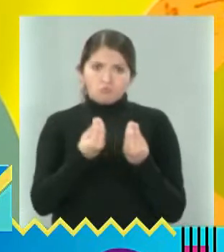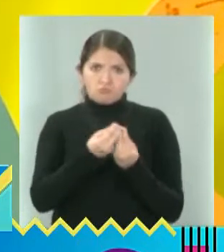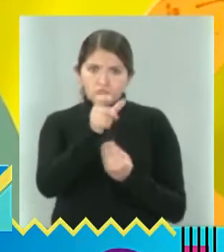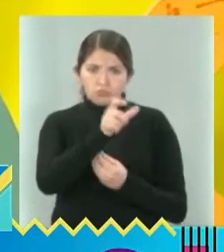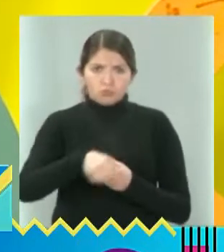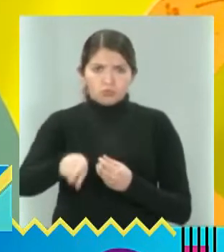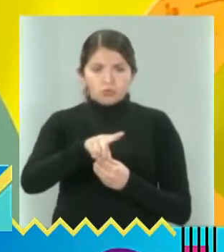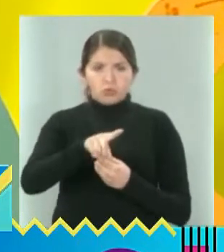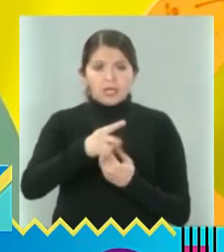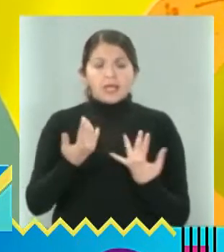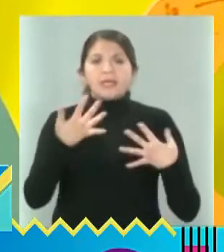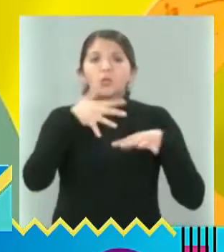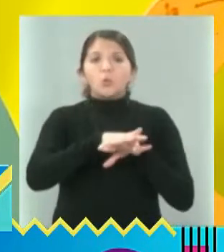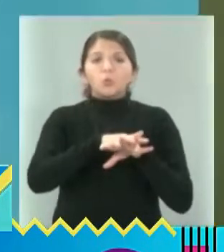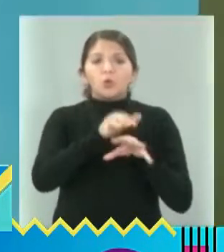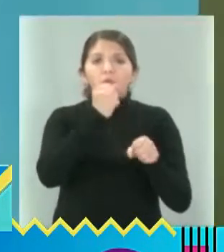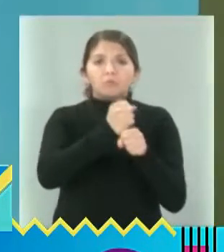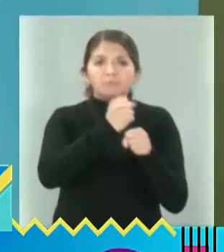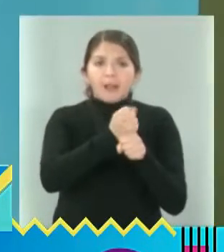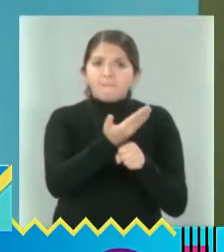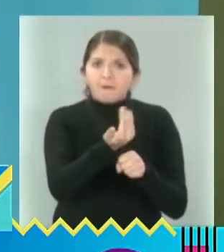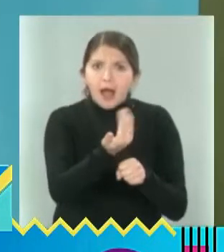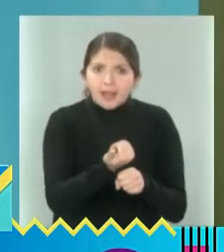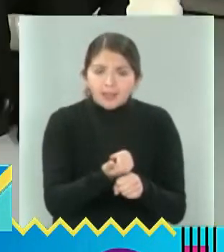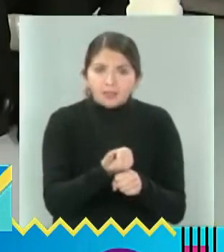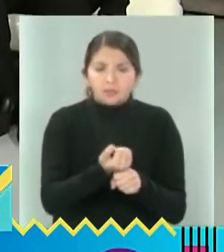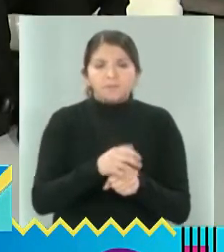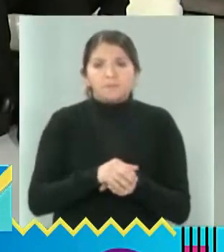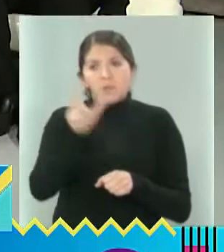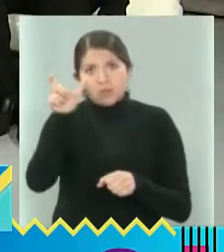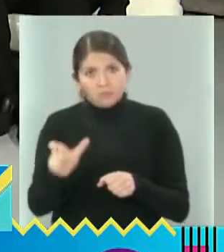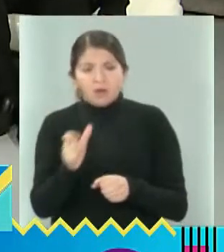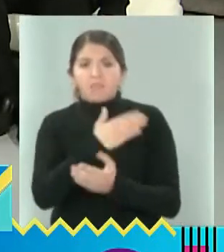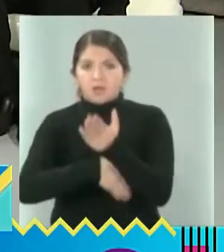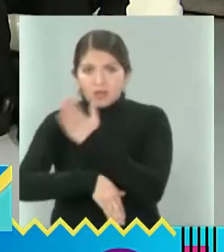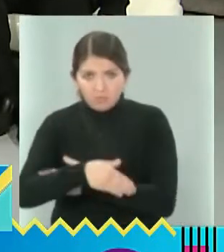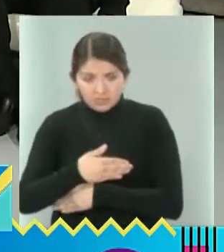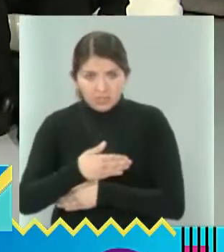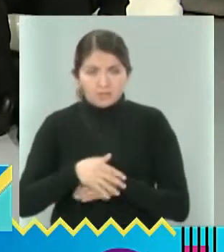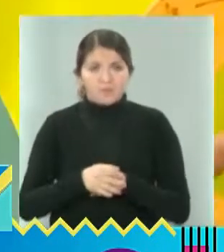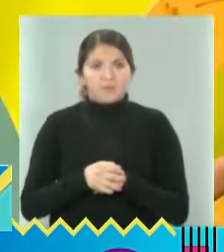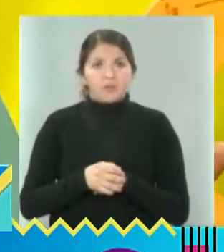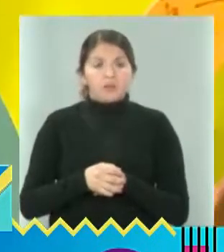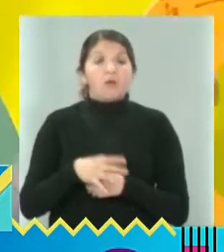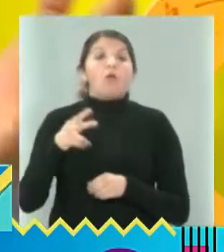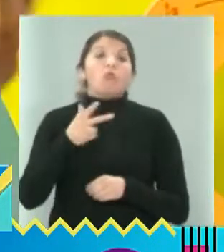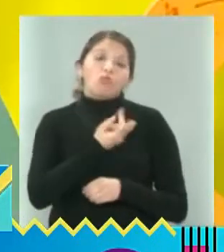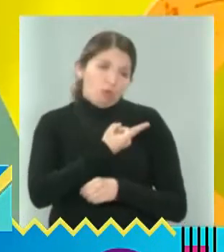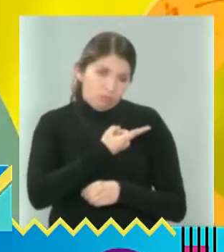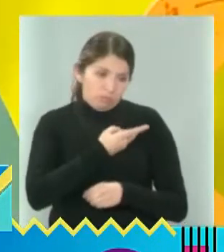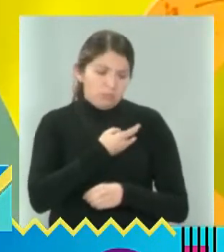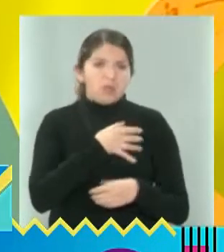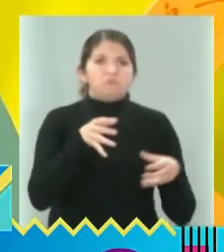la falta de inclusión laboral de personas con discapacidad, tanto en el sector público como en el